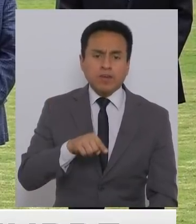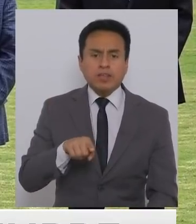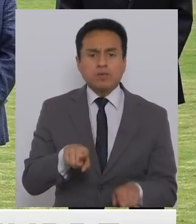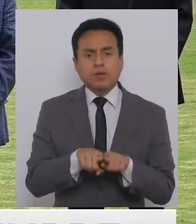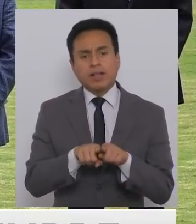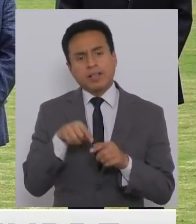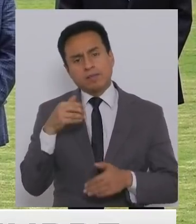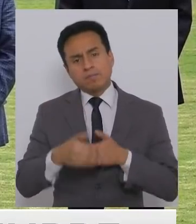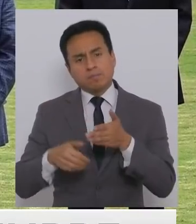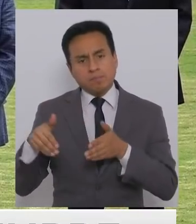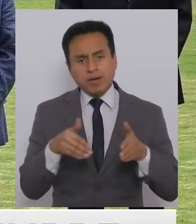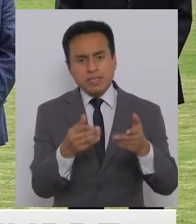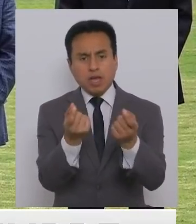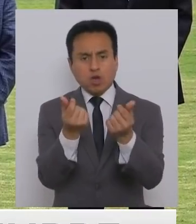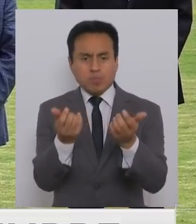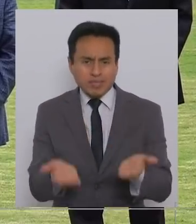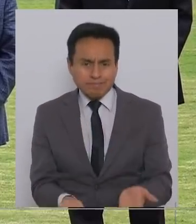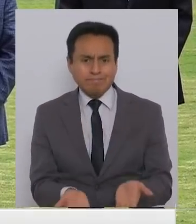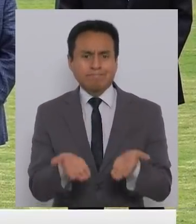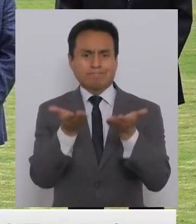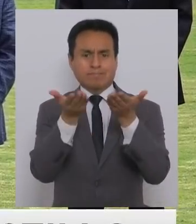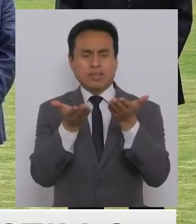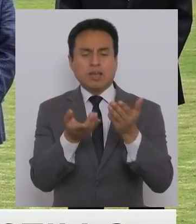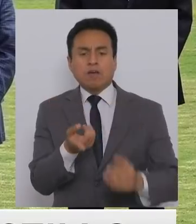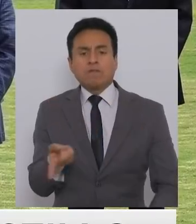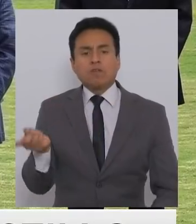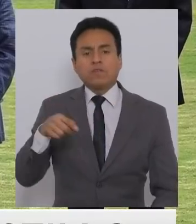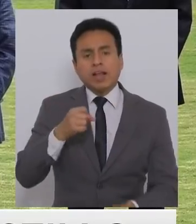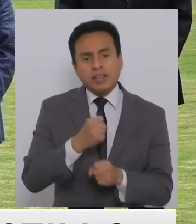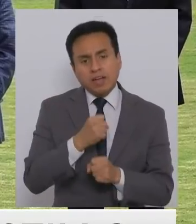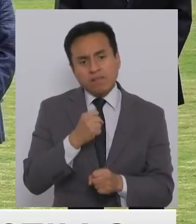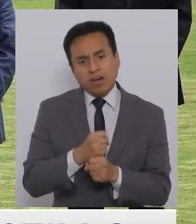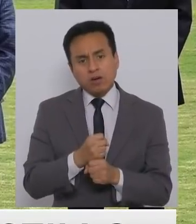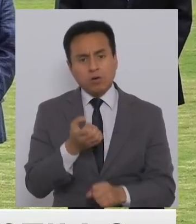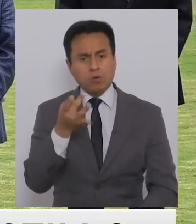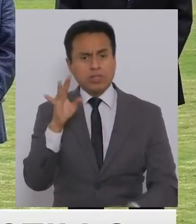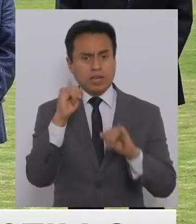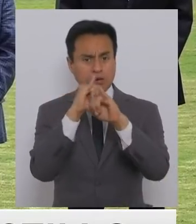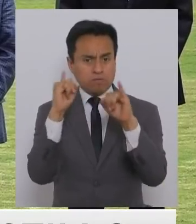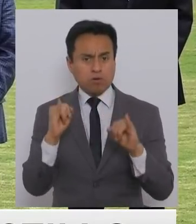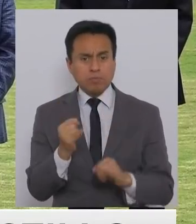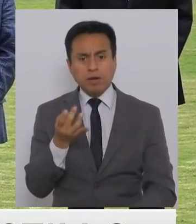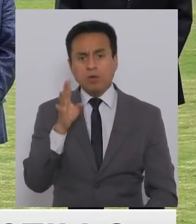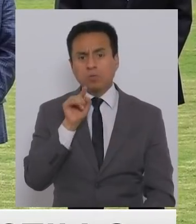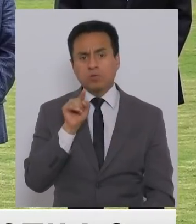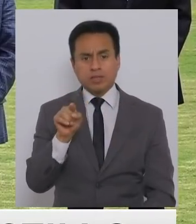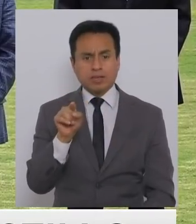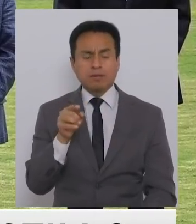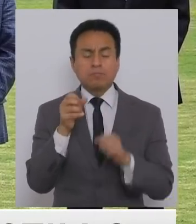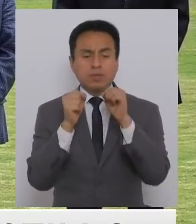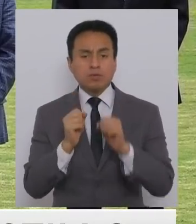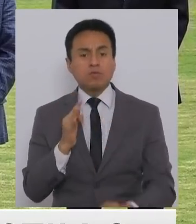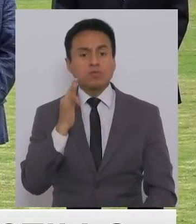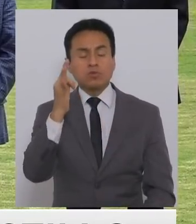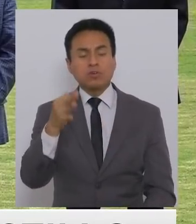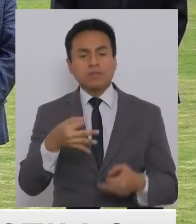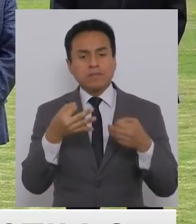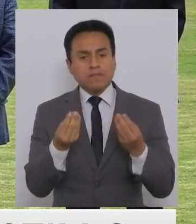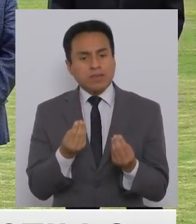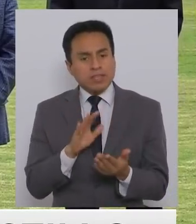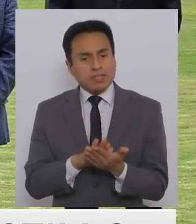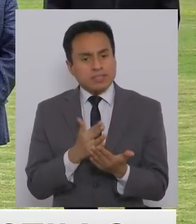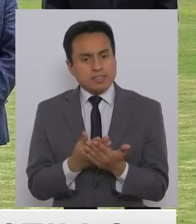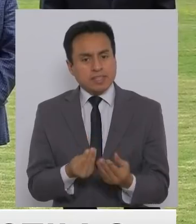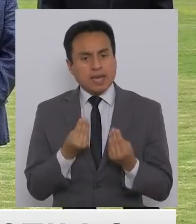en marcha en nuestra economía, tenemos que volver al trabajo, porque esa es la única forma verdadera de poder asegurar el bienestar en